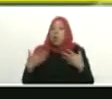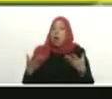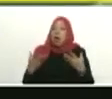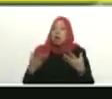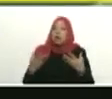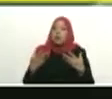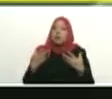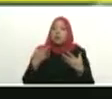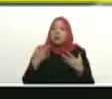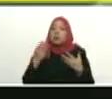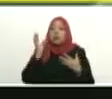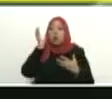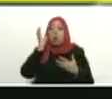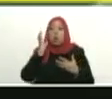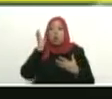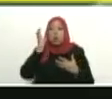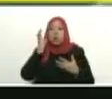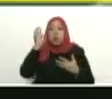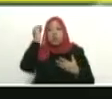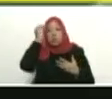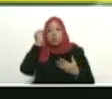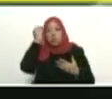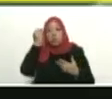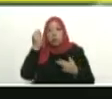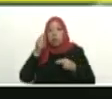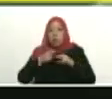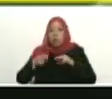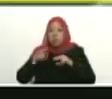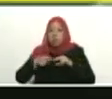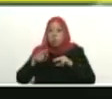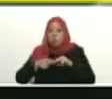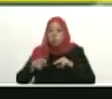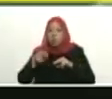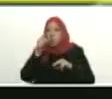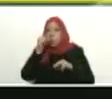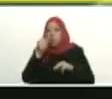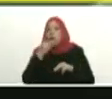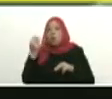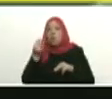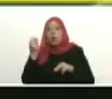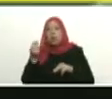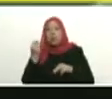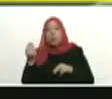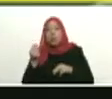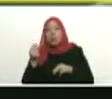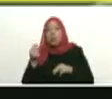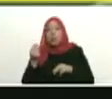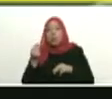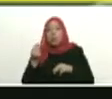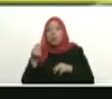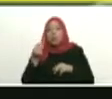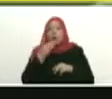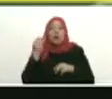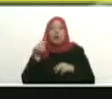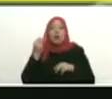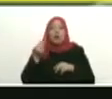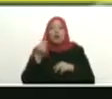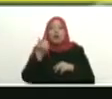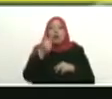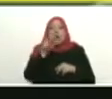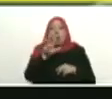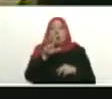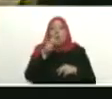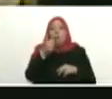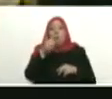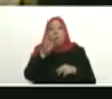conciencia crítica en los niños, en las niñas, en la juventud. Darle armas a esa juventud de 13, 14